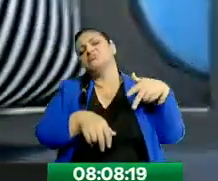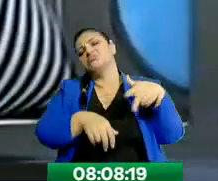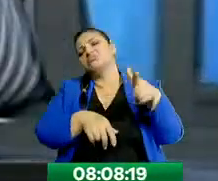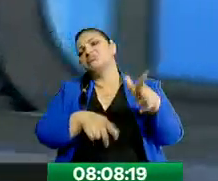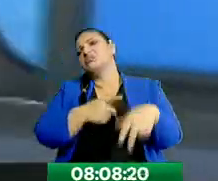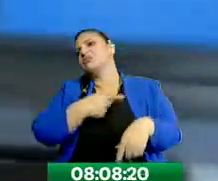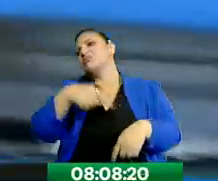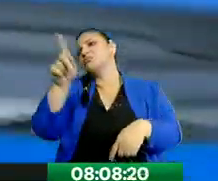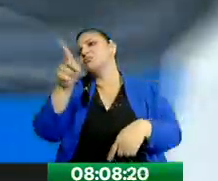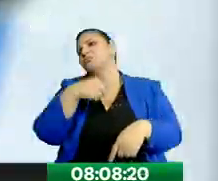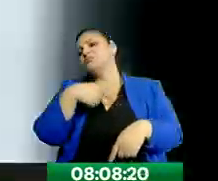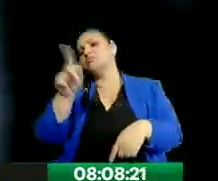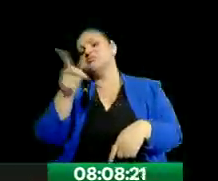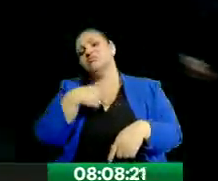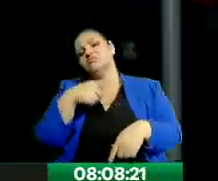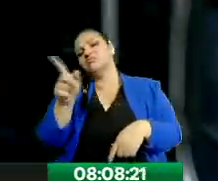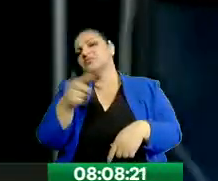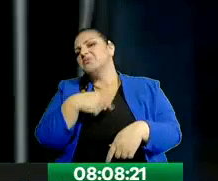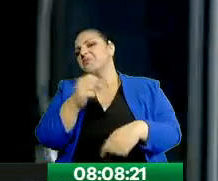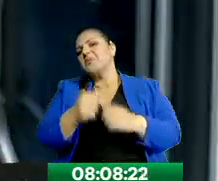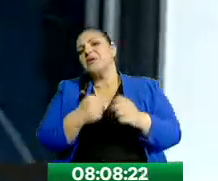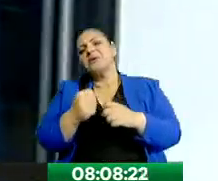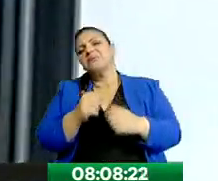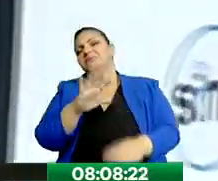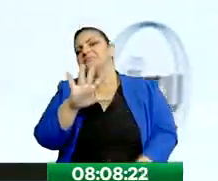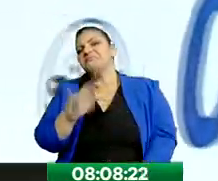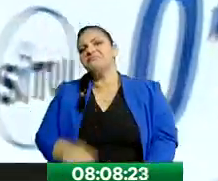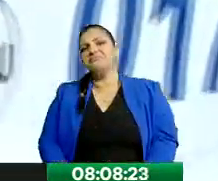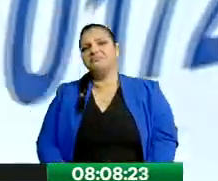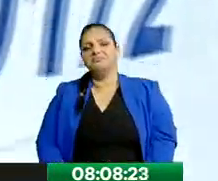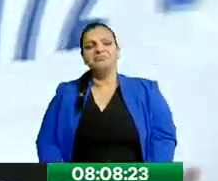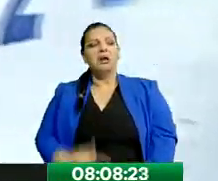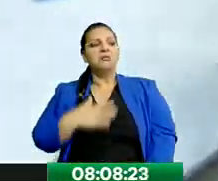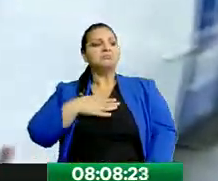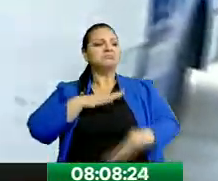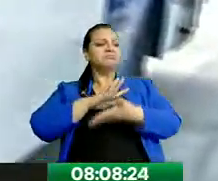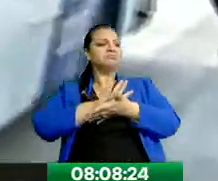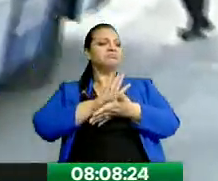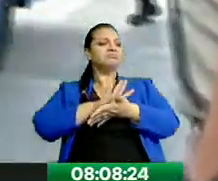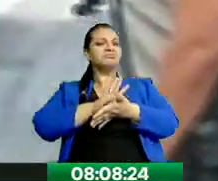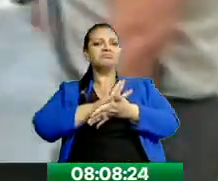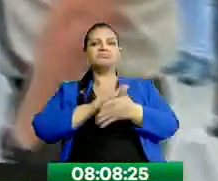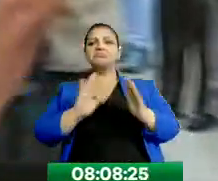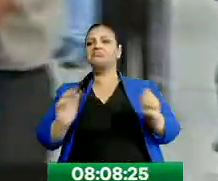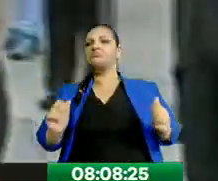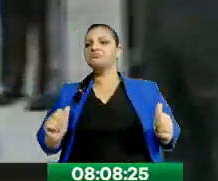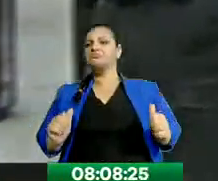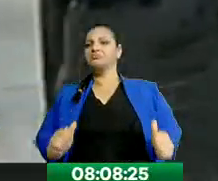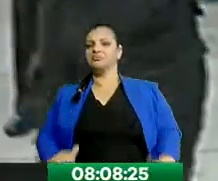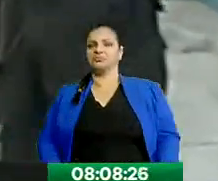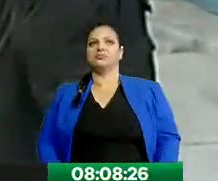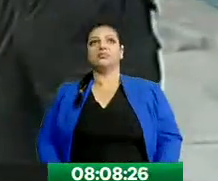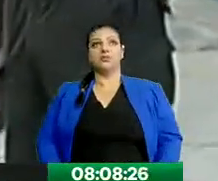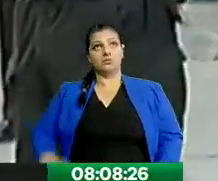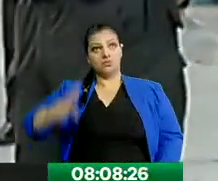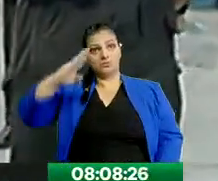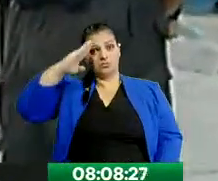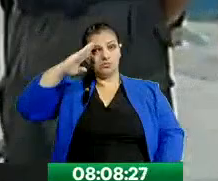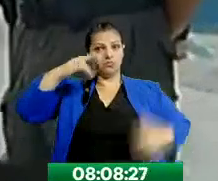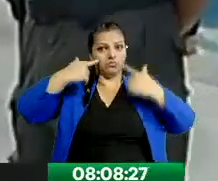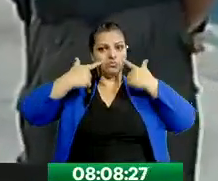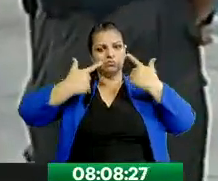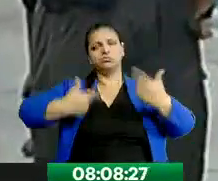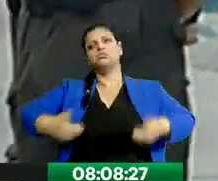entonces, 5 años viajando, gracias a Dios no le ha pasado nada, dice, pero no está de más que se desarrollen o que se lleven a cabo este tipo de